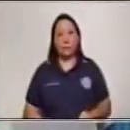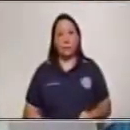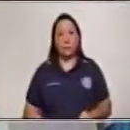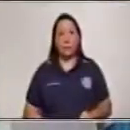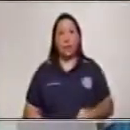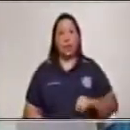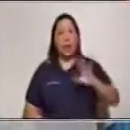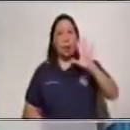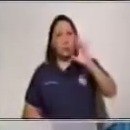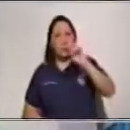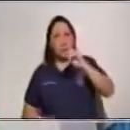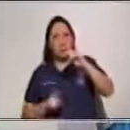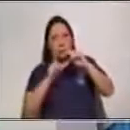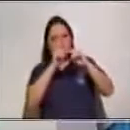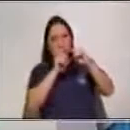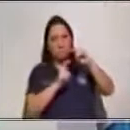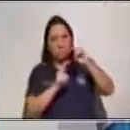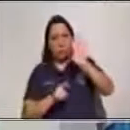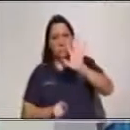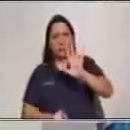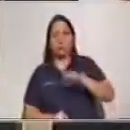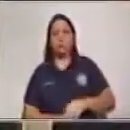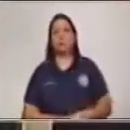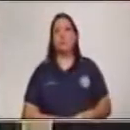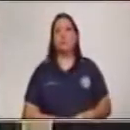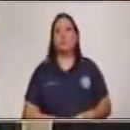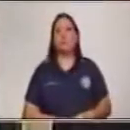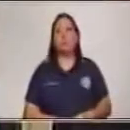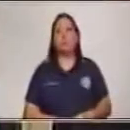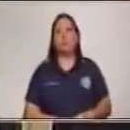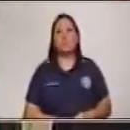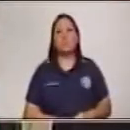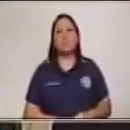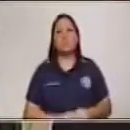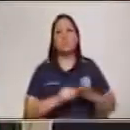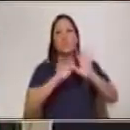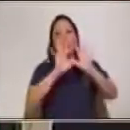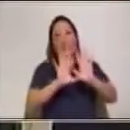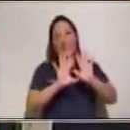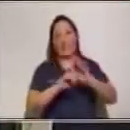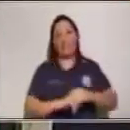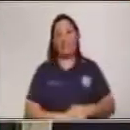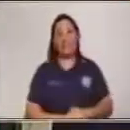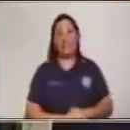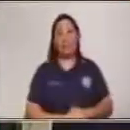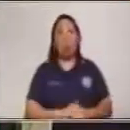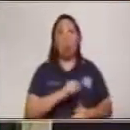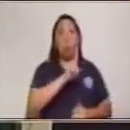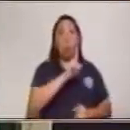Y 50 entre 5 es 10.